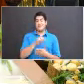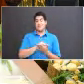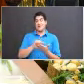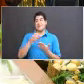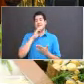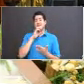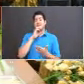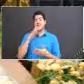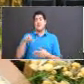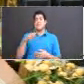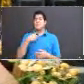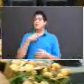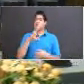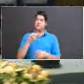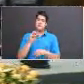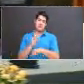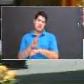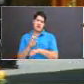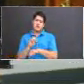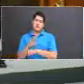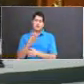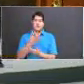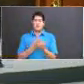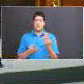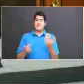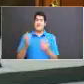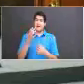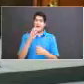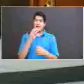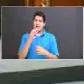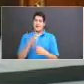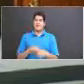Pero yo no le aconsejo que se vaya de la casa del pan.